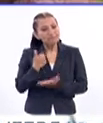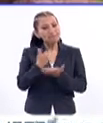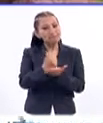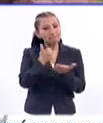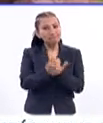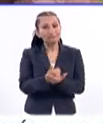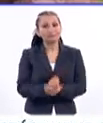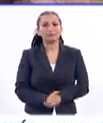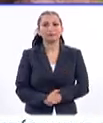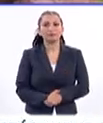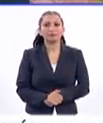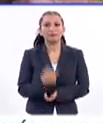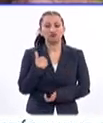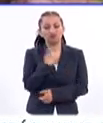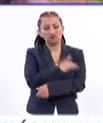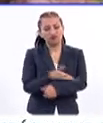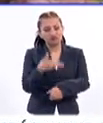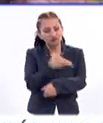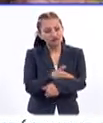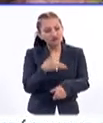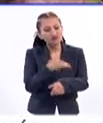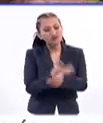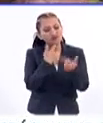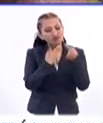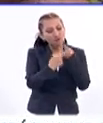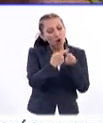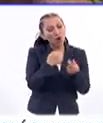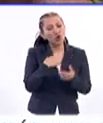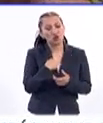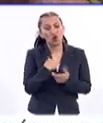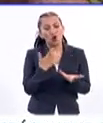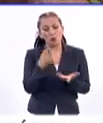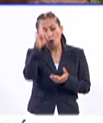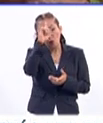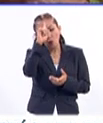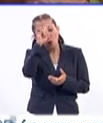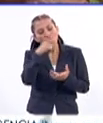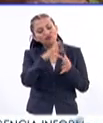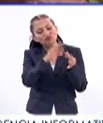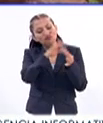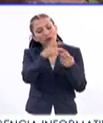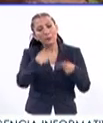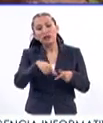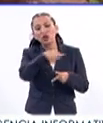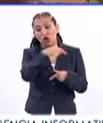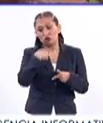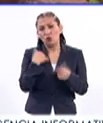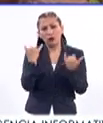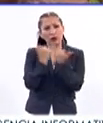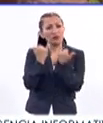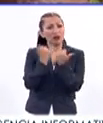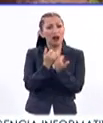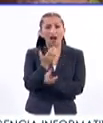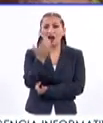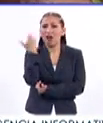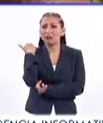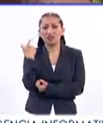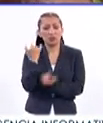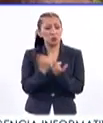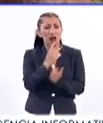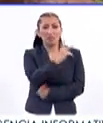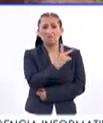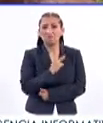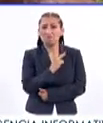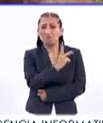social. Gestiono o le doy pues como asesoría a otras personas, porque yo también estuve como